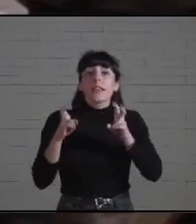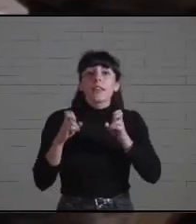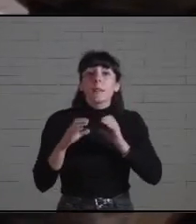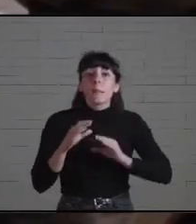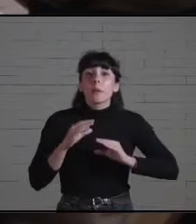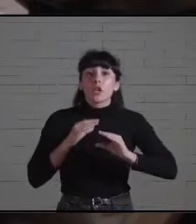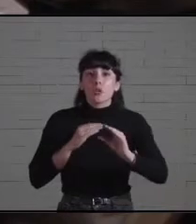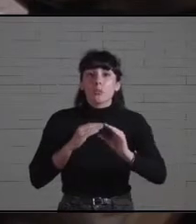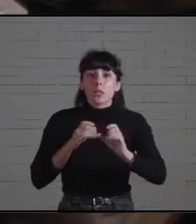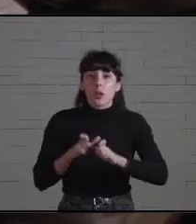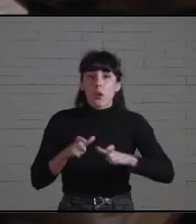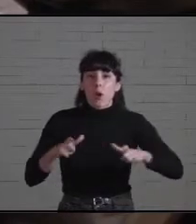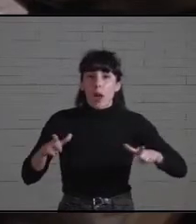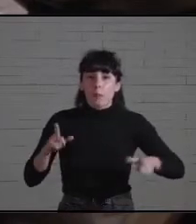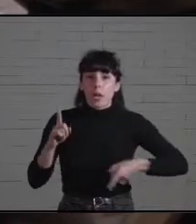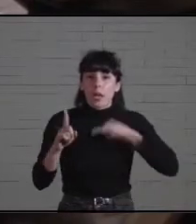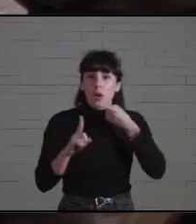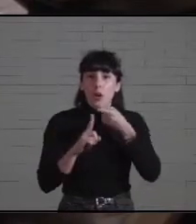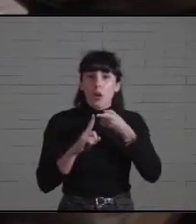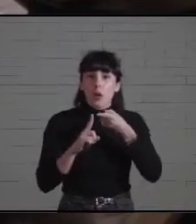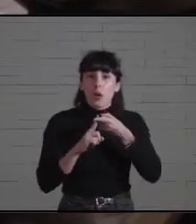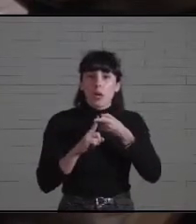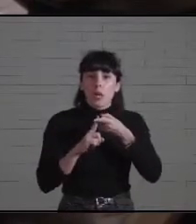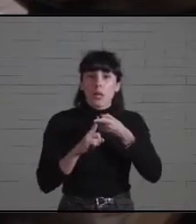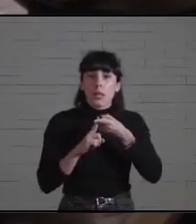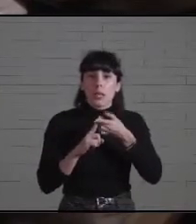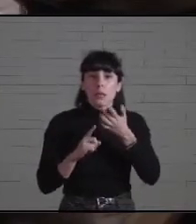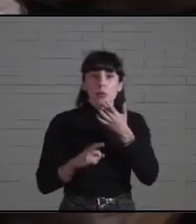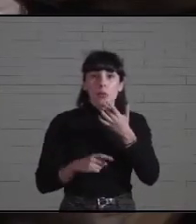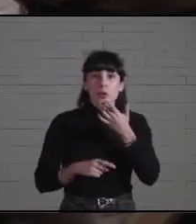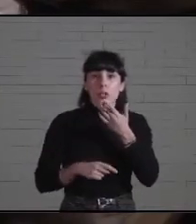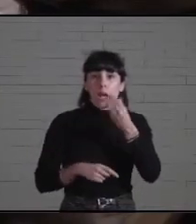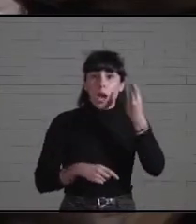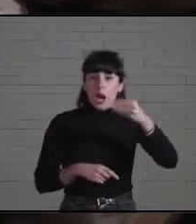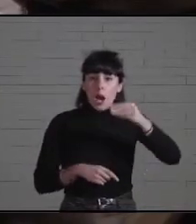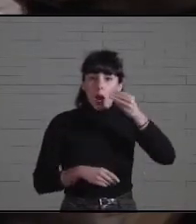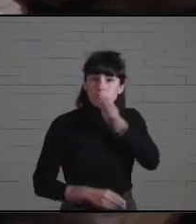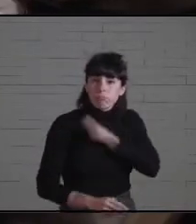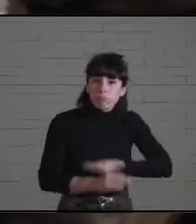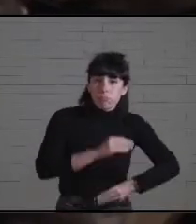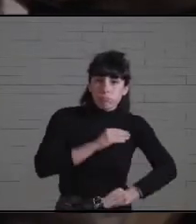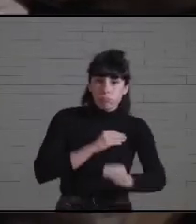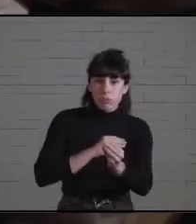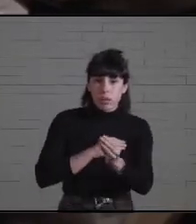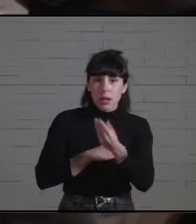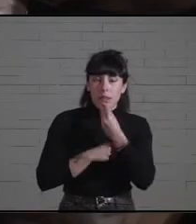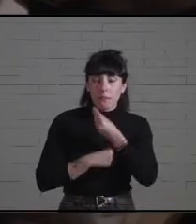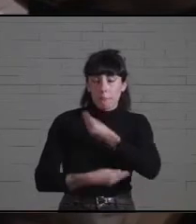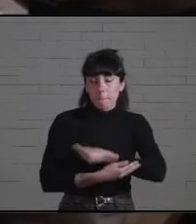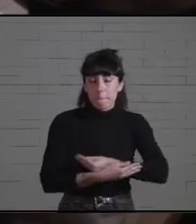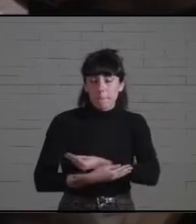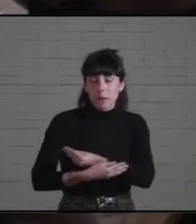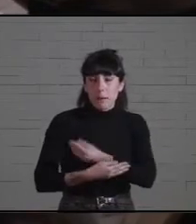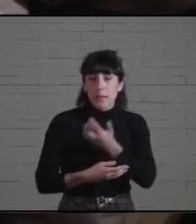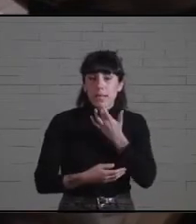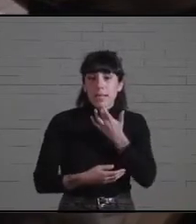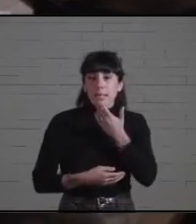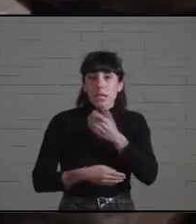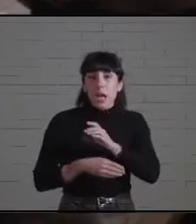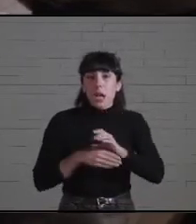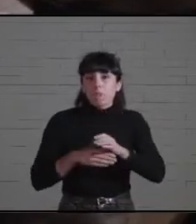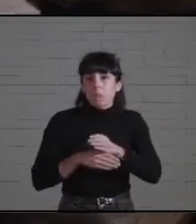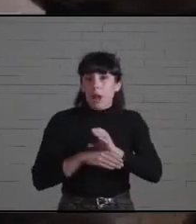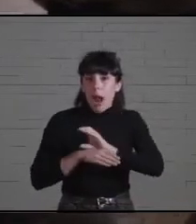no contributivo por nacimiento para jóvenes que no cumplen con los requisitos de carrera